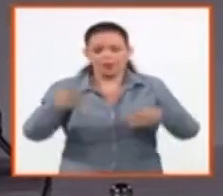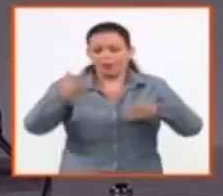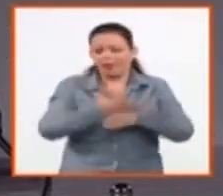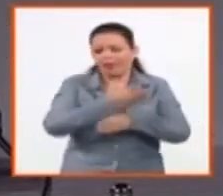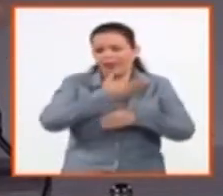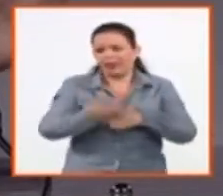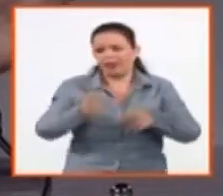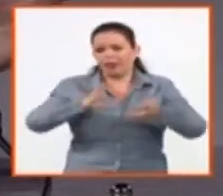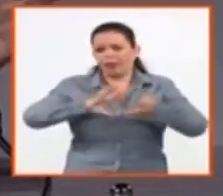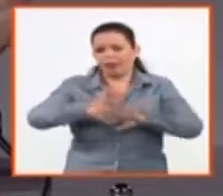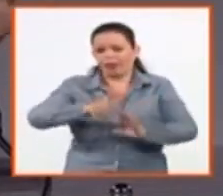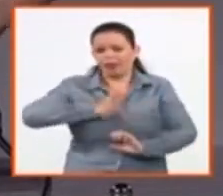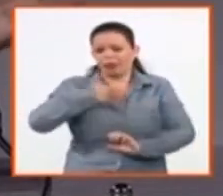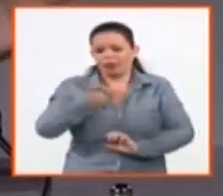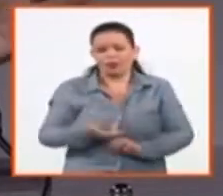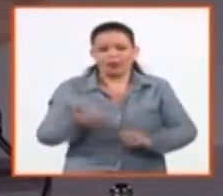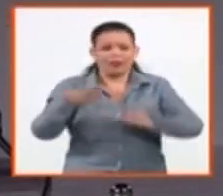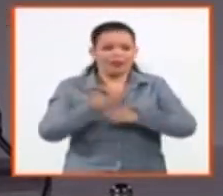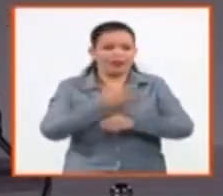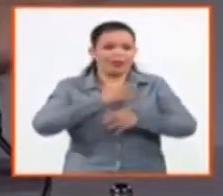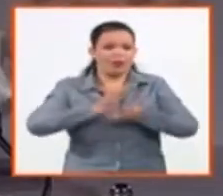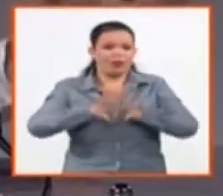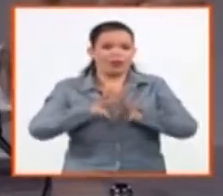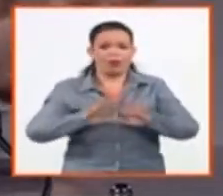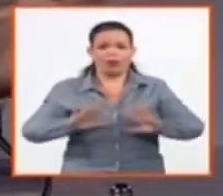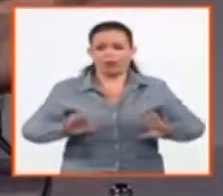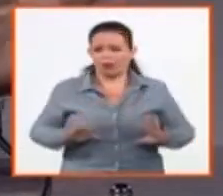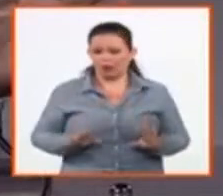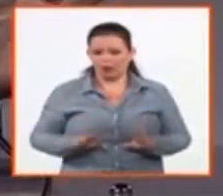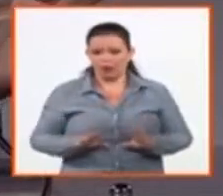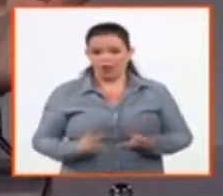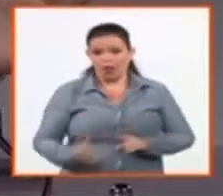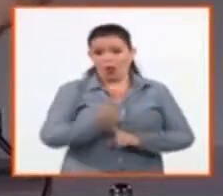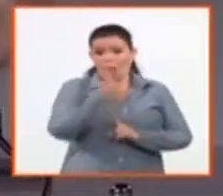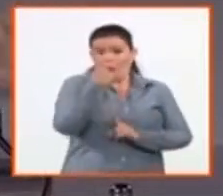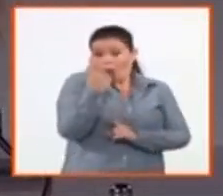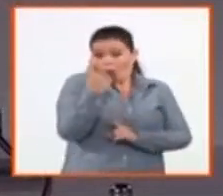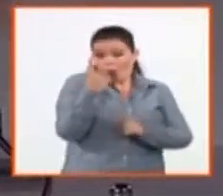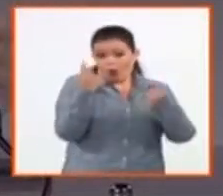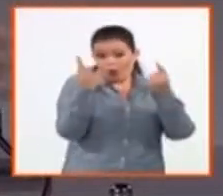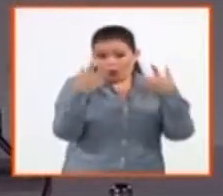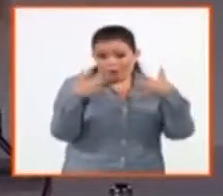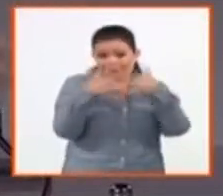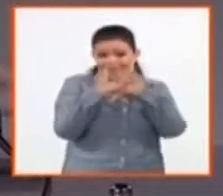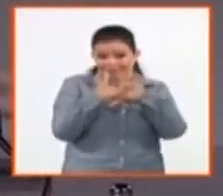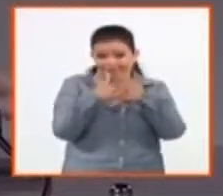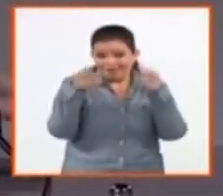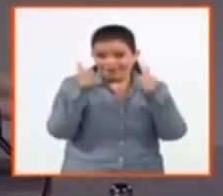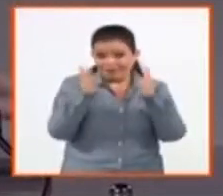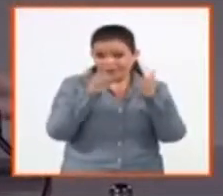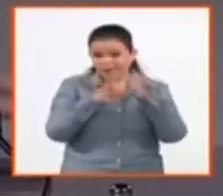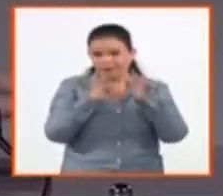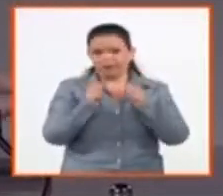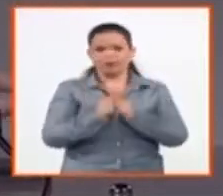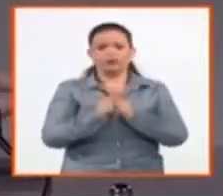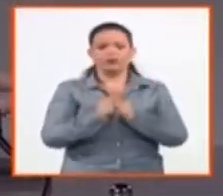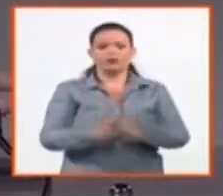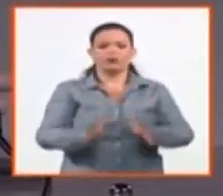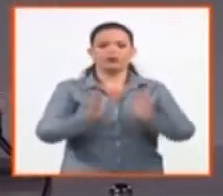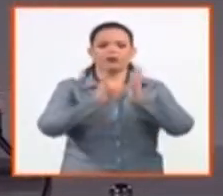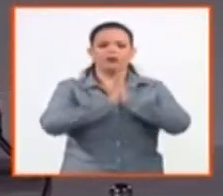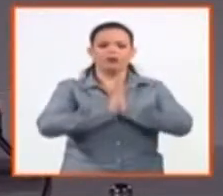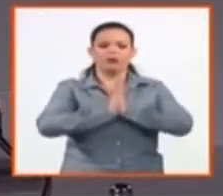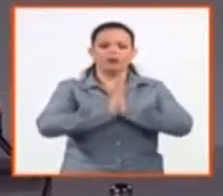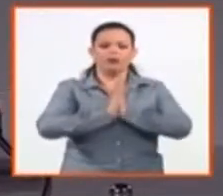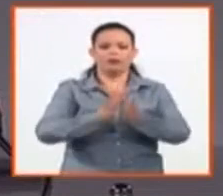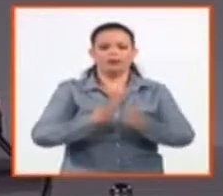En la religión es lo que más uniforme son, que prácticamente más del 90% de la población es musulmana sunnita. Hay un 7%, según